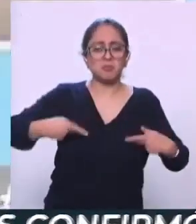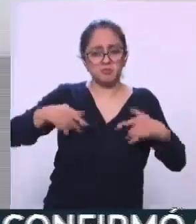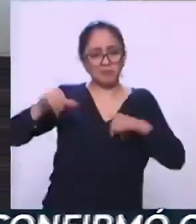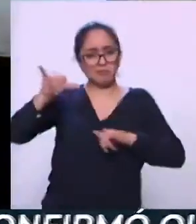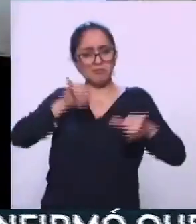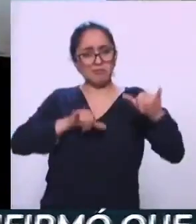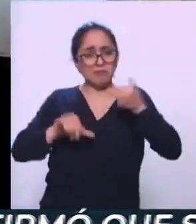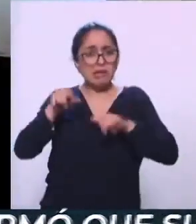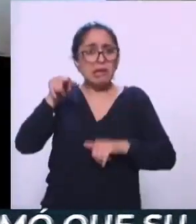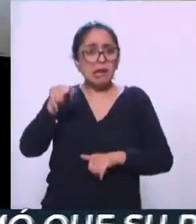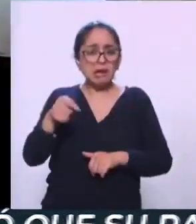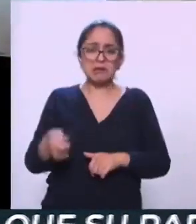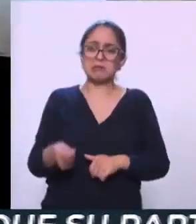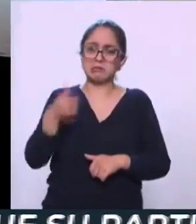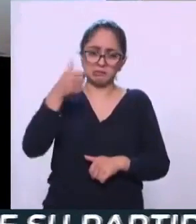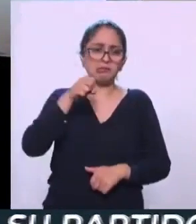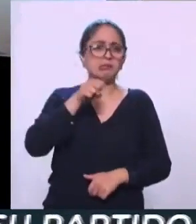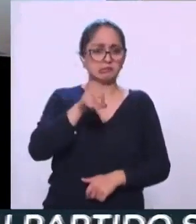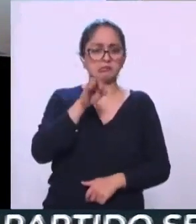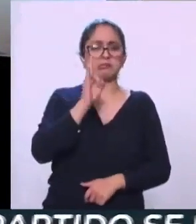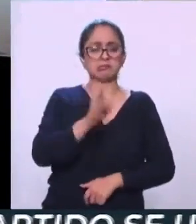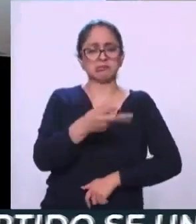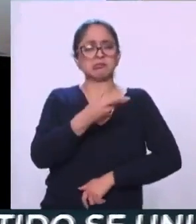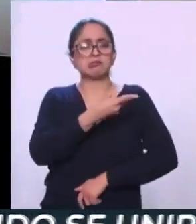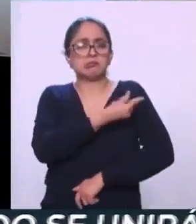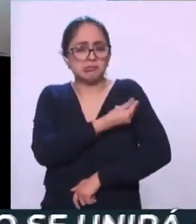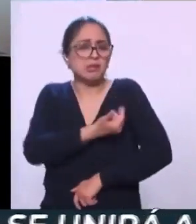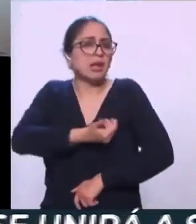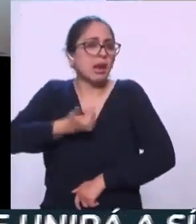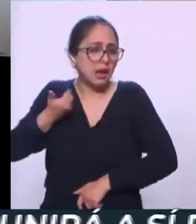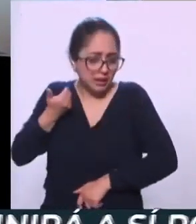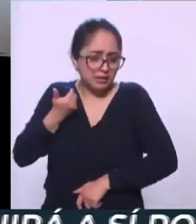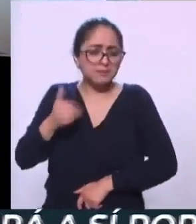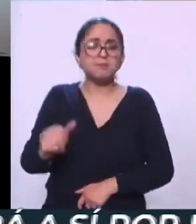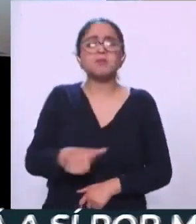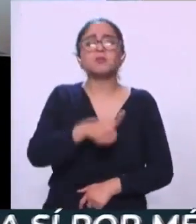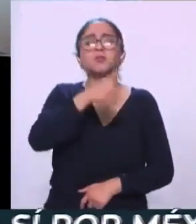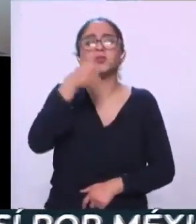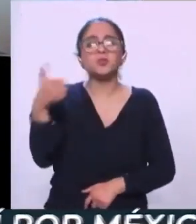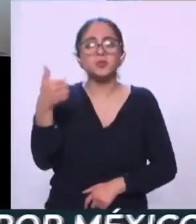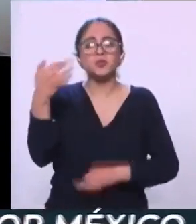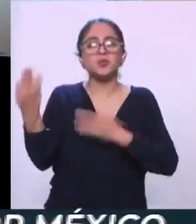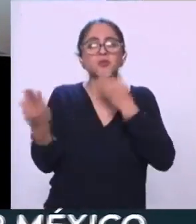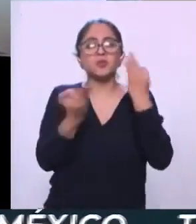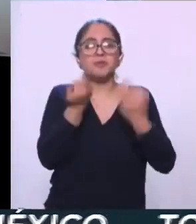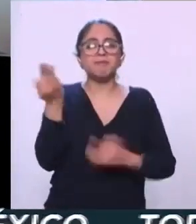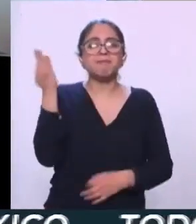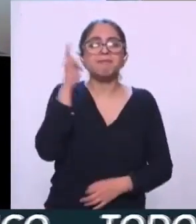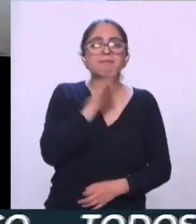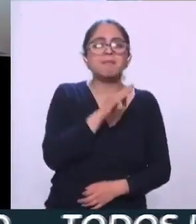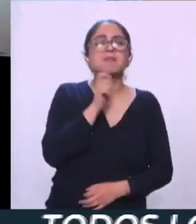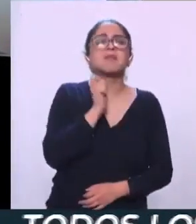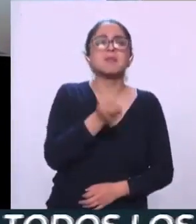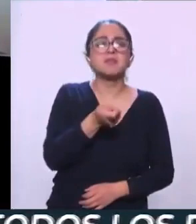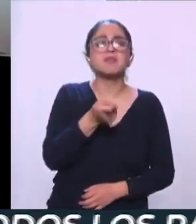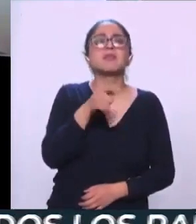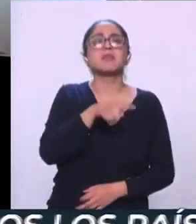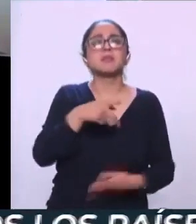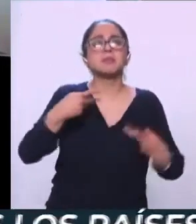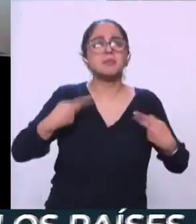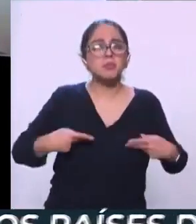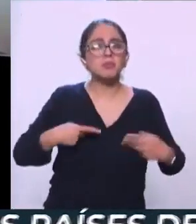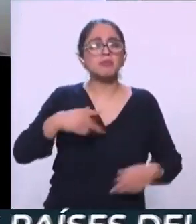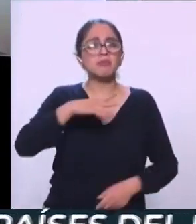primera línea, por supuesto que se les va a vacunar. Y otra más que es muy bonita a propósito de lo que hablábamos, es falso que exista